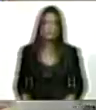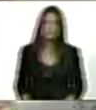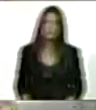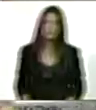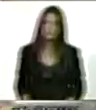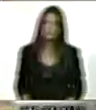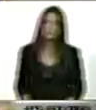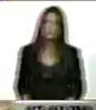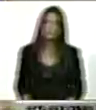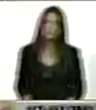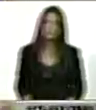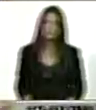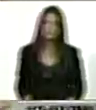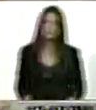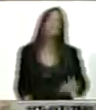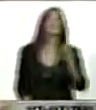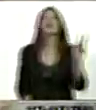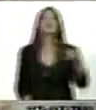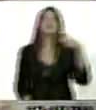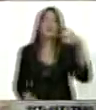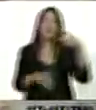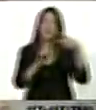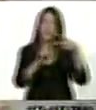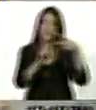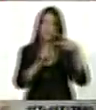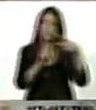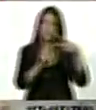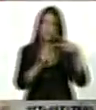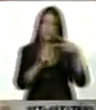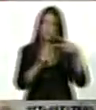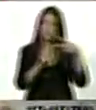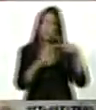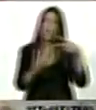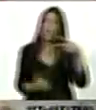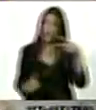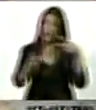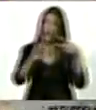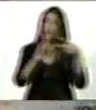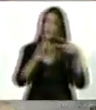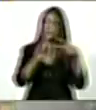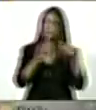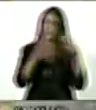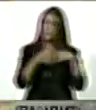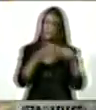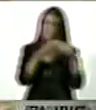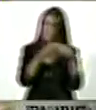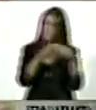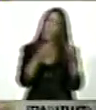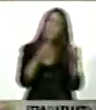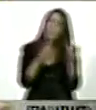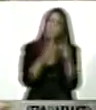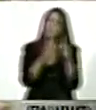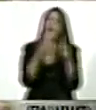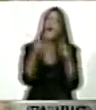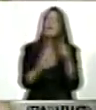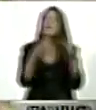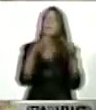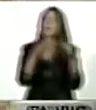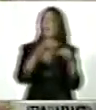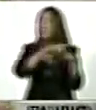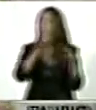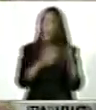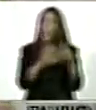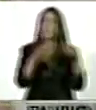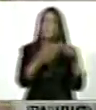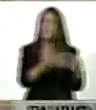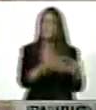Eso en primer lugar. En segundo lugar, hay una porción de los dirigentes de la MUD, y en todo caso hay un partido, todo él, que